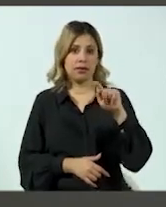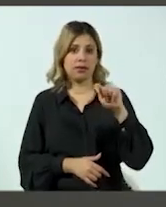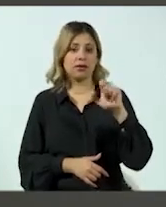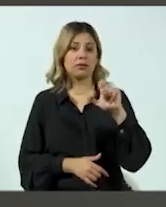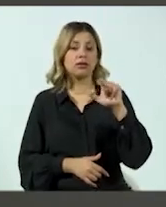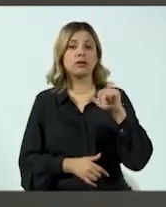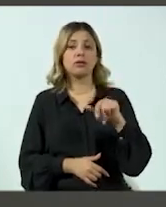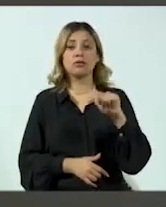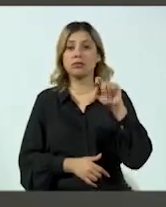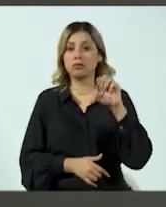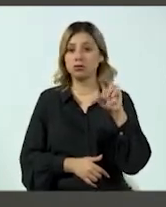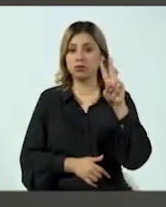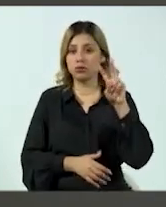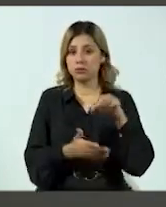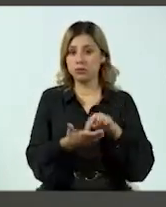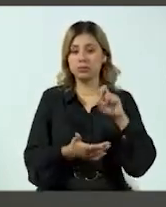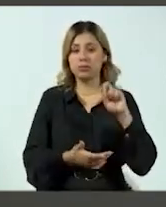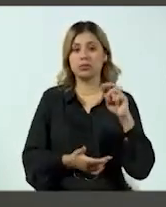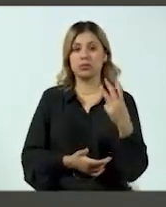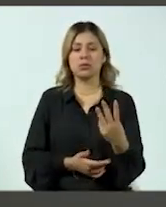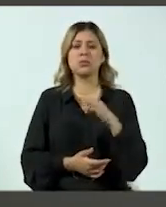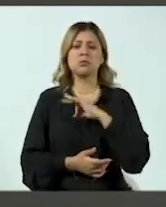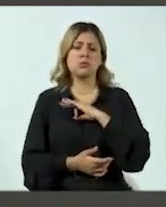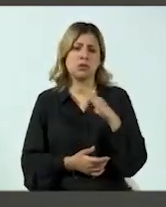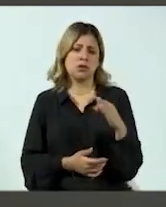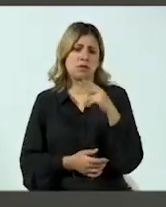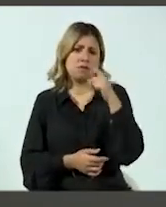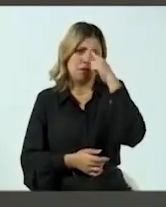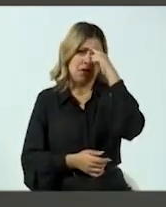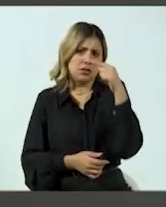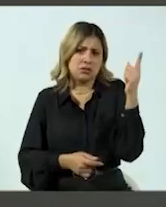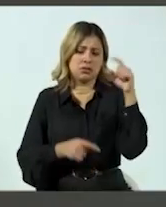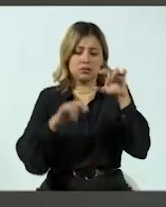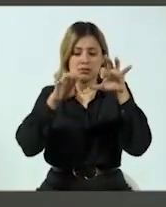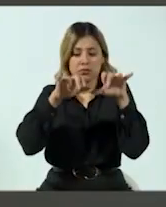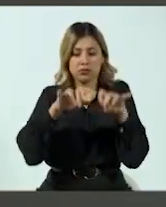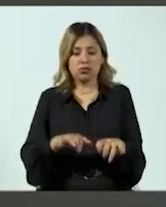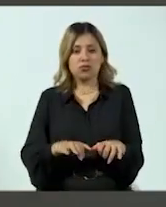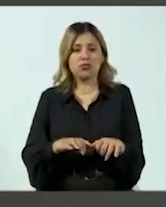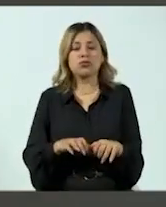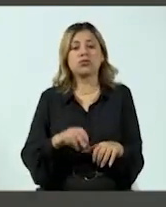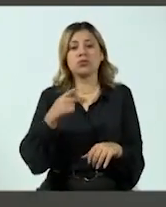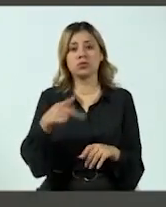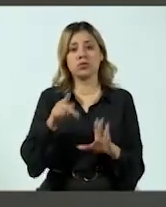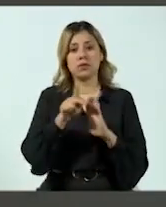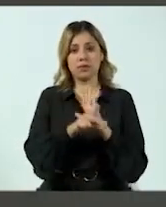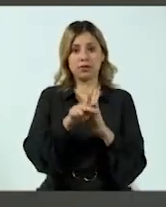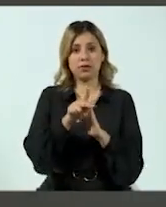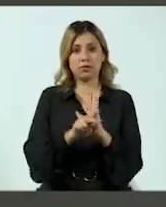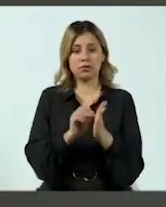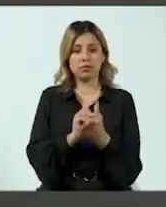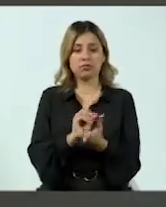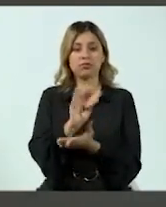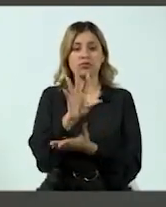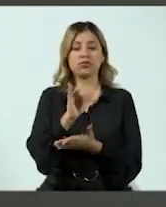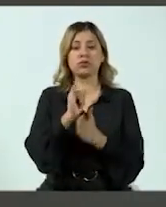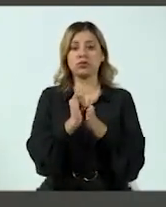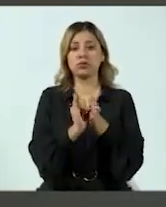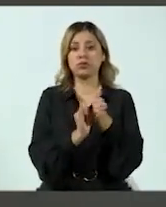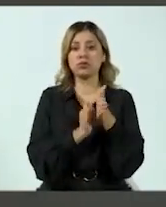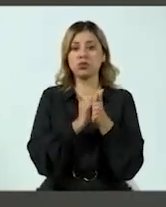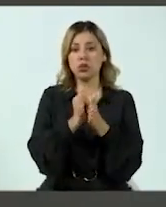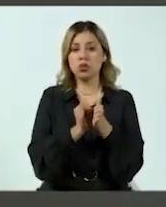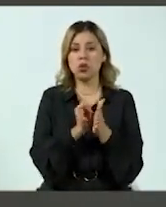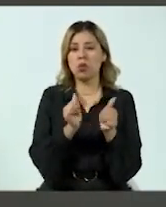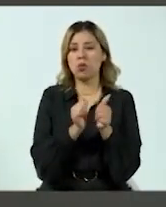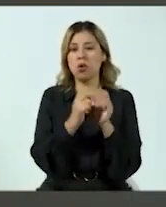manera de participar es muy sencilla hay que llenar un formulario hay que subir un video a Youtube con ciertas